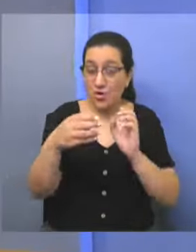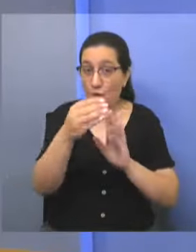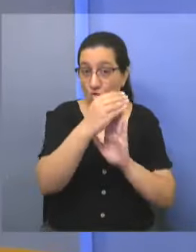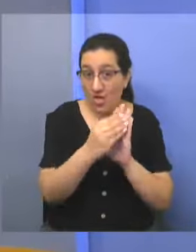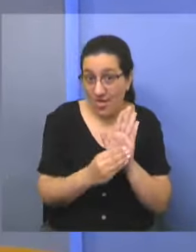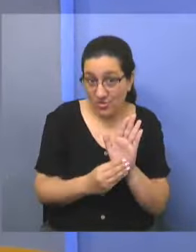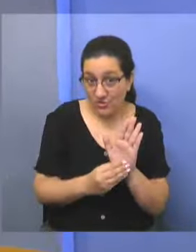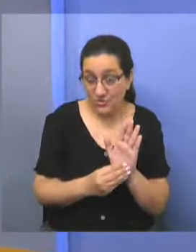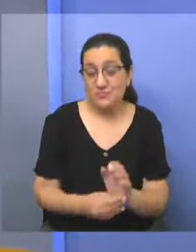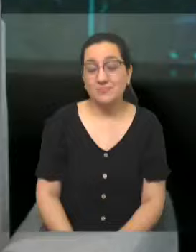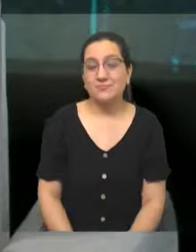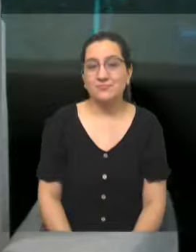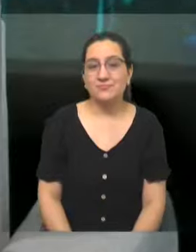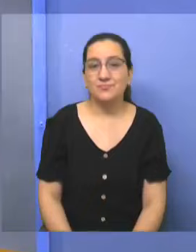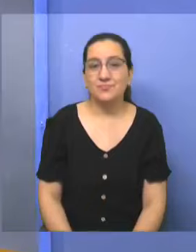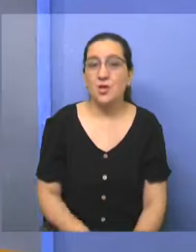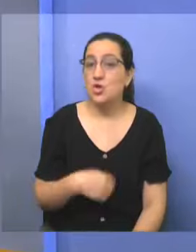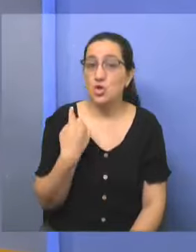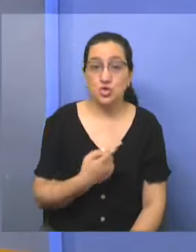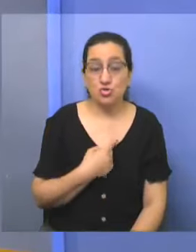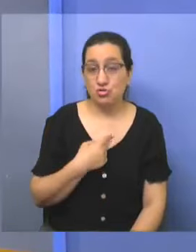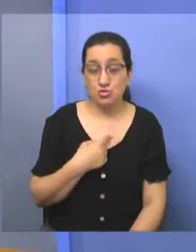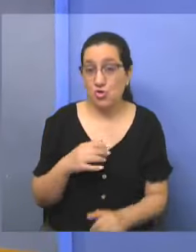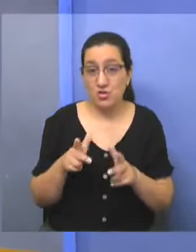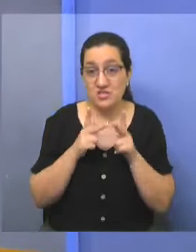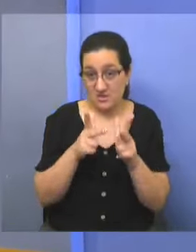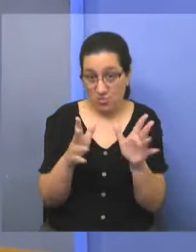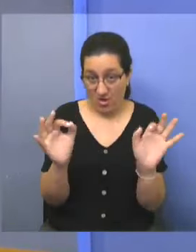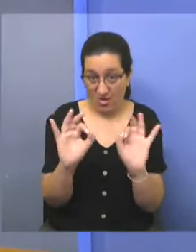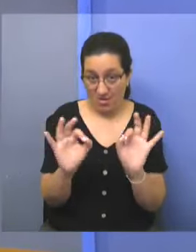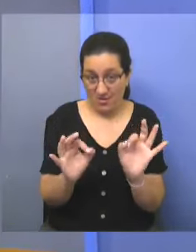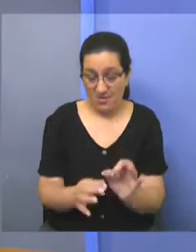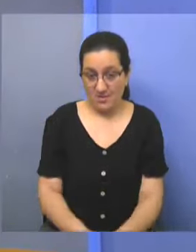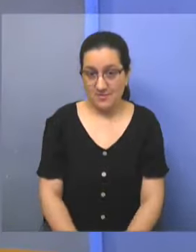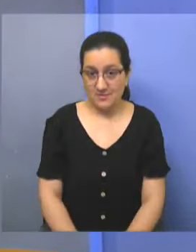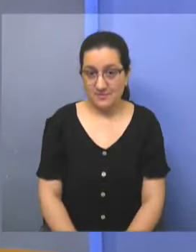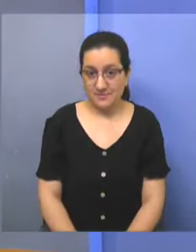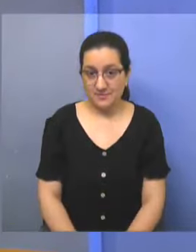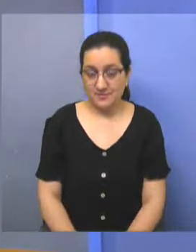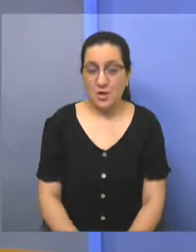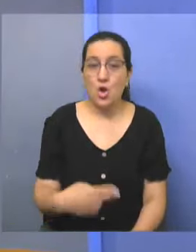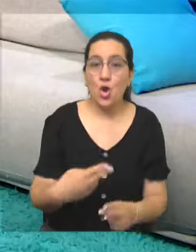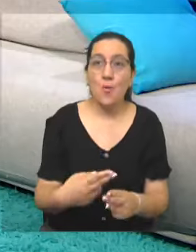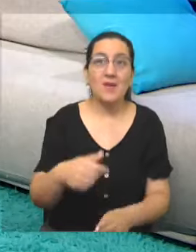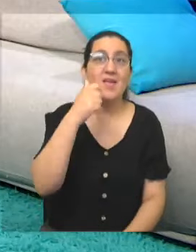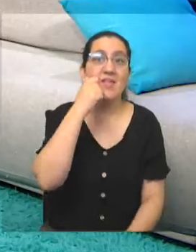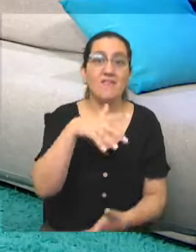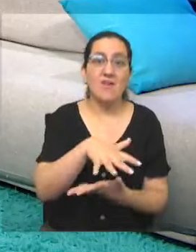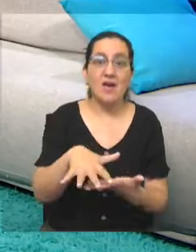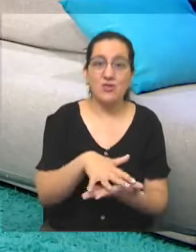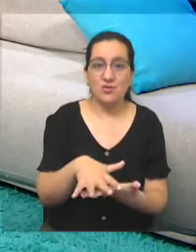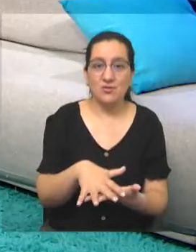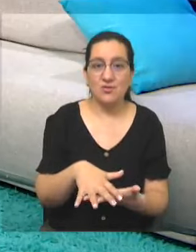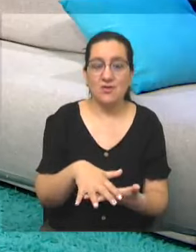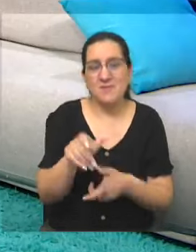obtenidos, me encanta. Nosotros no damos datos, ¿o querés que demos datos? ¿No estamos nuestros datos? ¿Nombre, edad y barrio o no? La gente ya